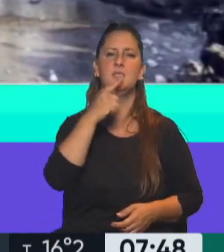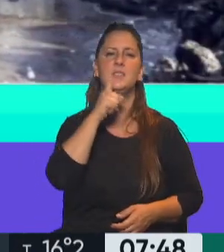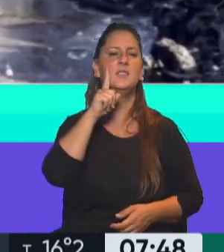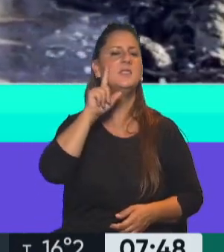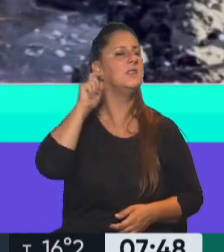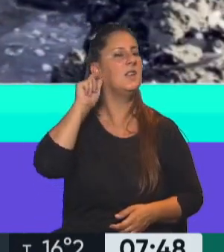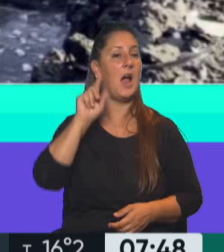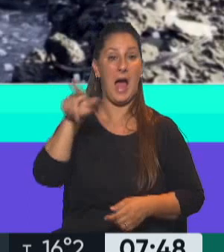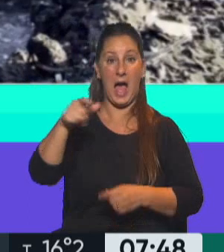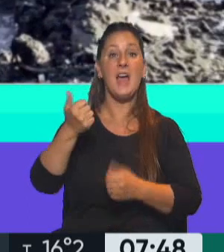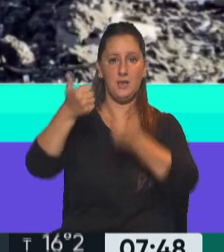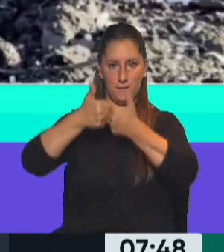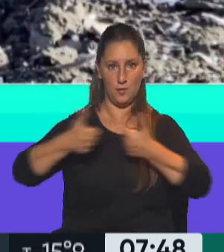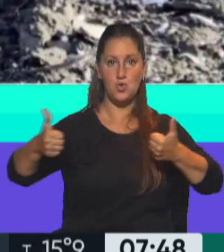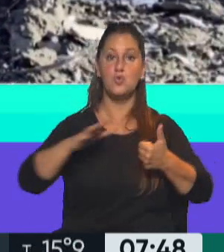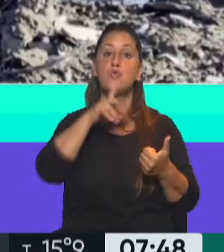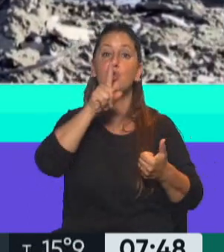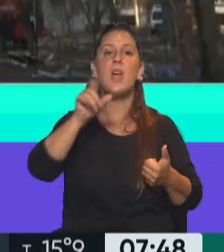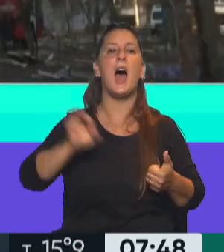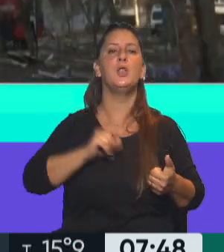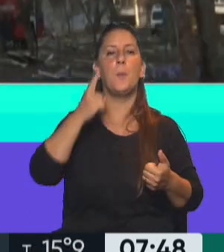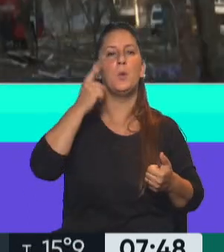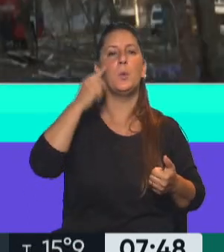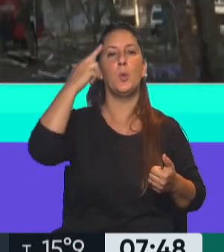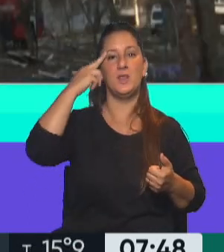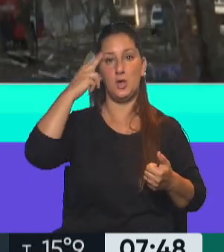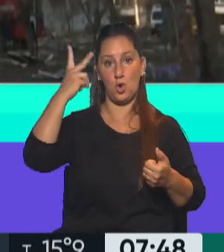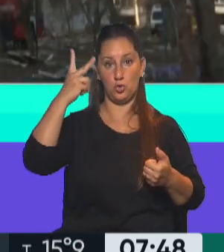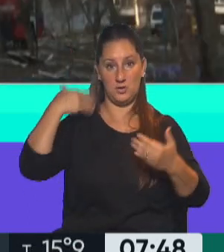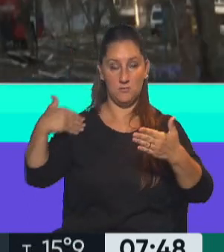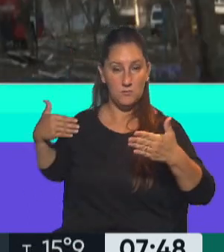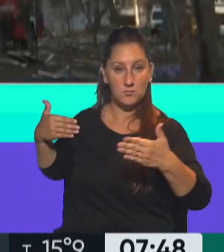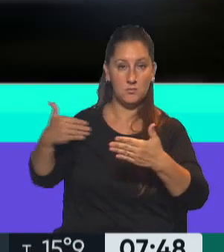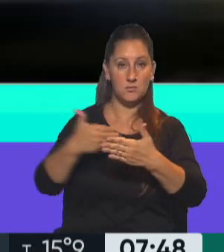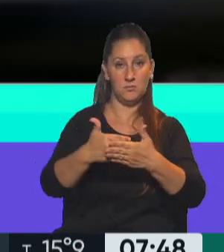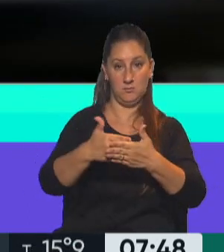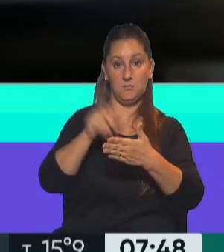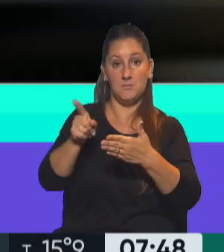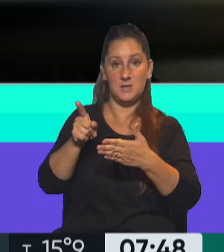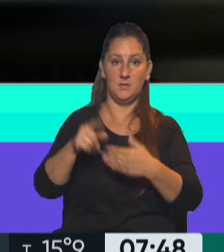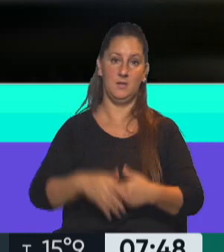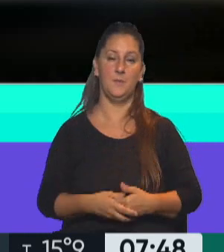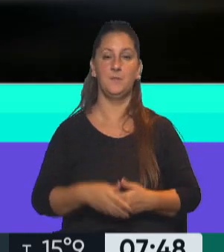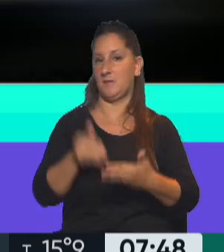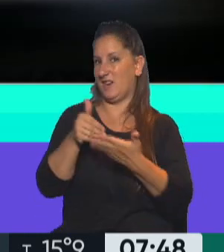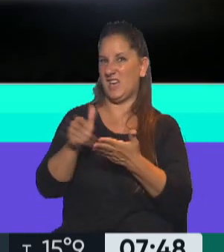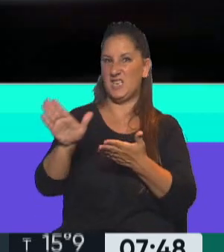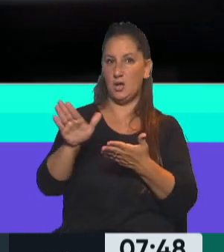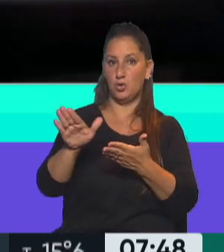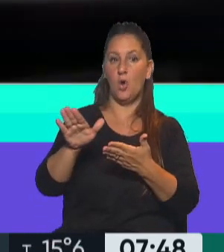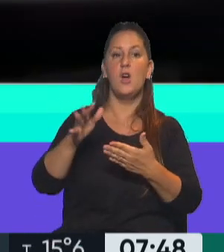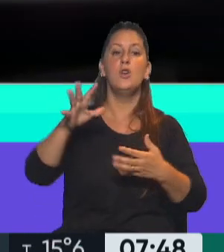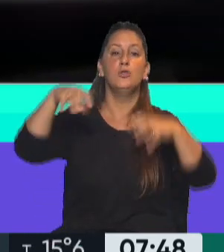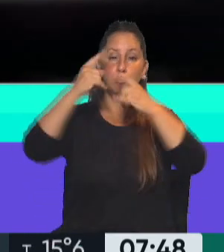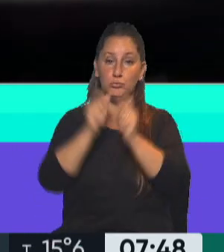Ahí están las tropas rusas desde el año 92, cuando la agresión de los nacionalistas moldovanos fue rechazada y las tropas rusas